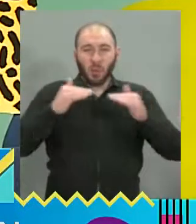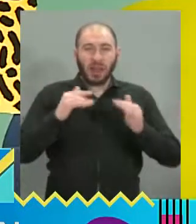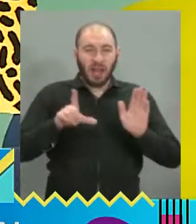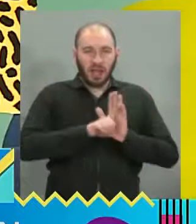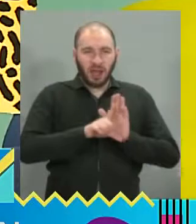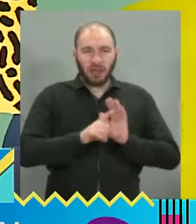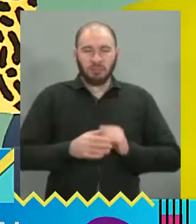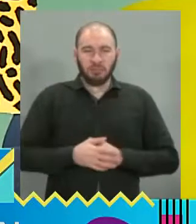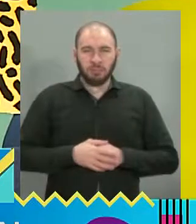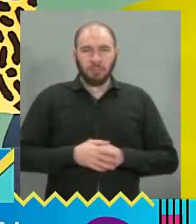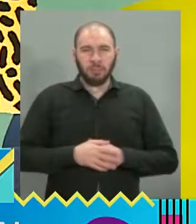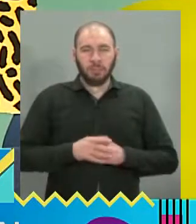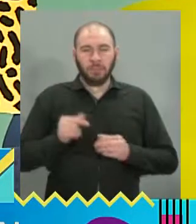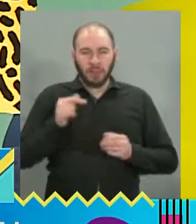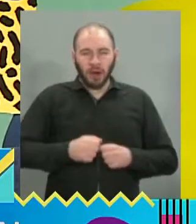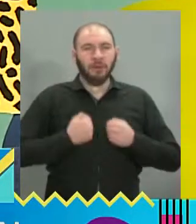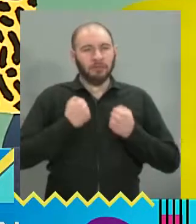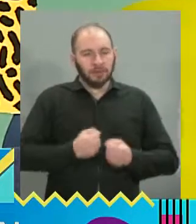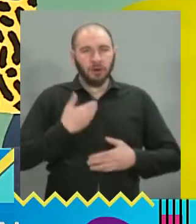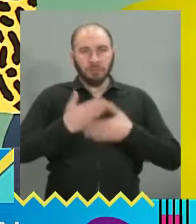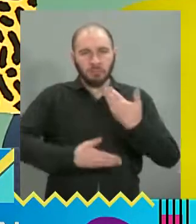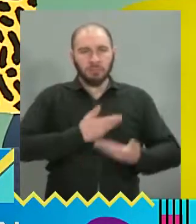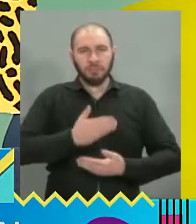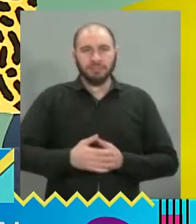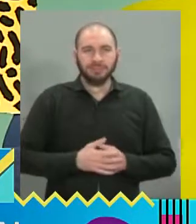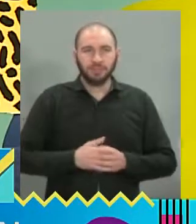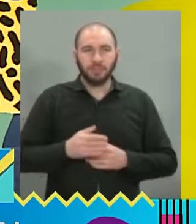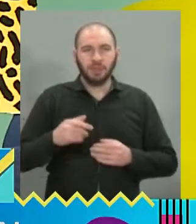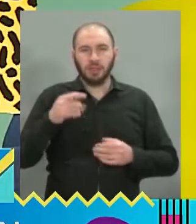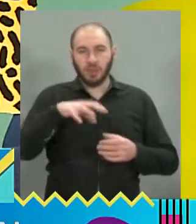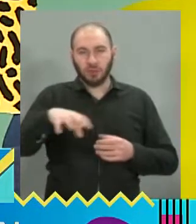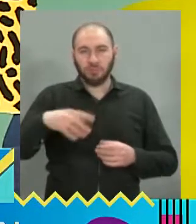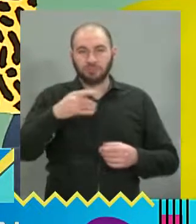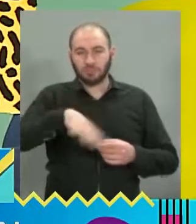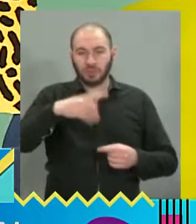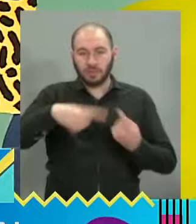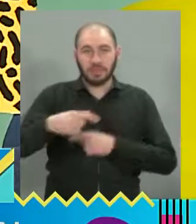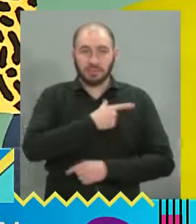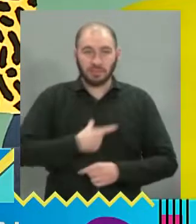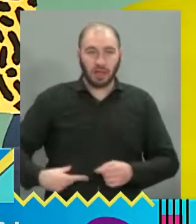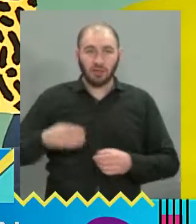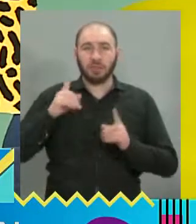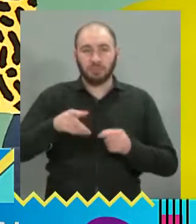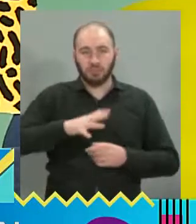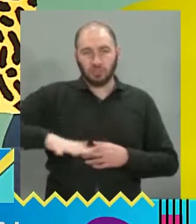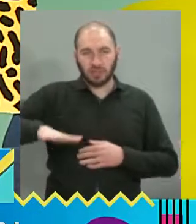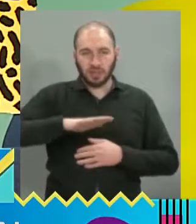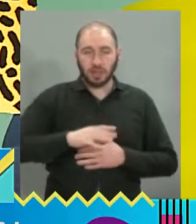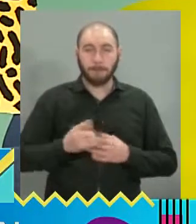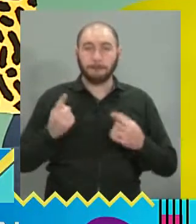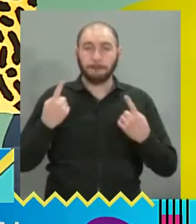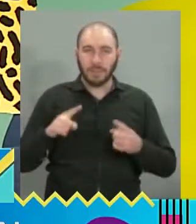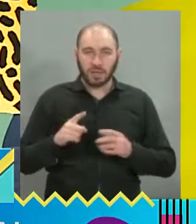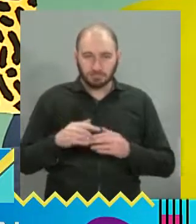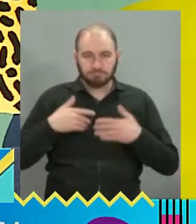legal, que cada vez se hace más fuerte y es defendida por parte de los diferentes espacios del Estado y de la sociedad, pero